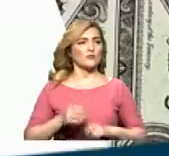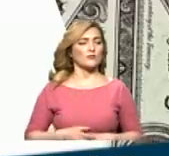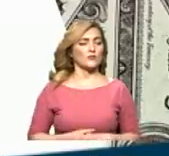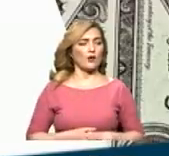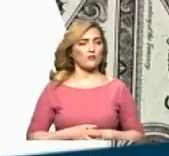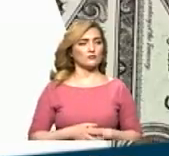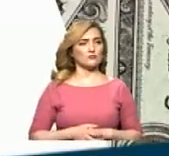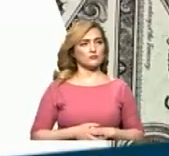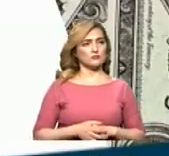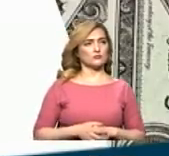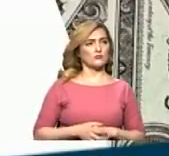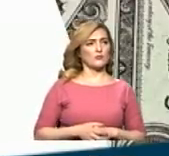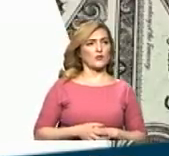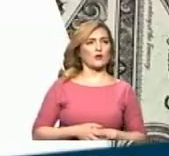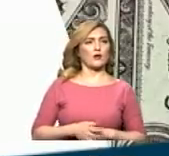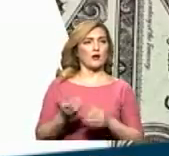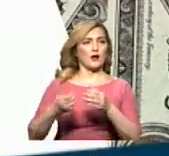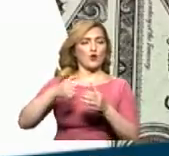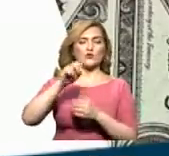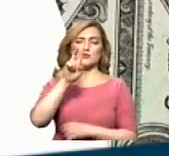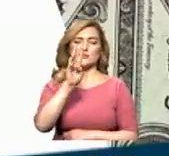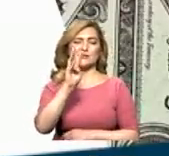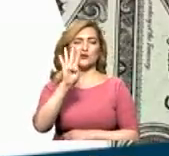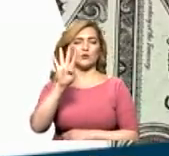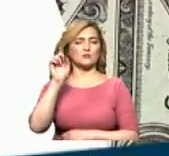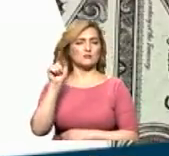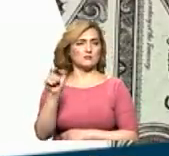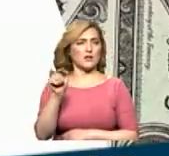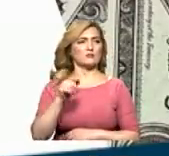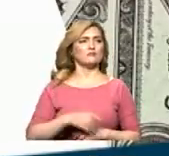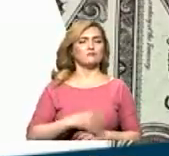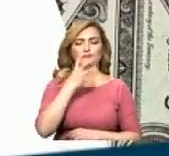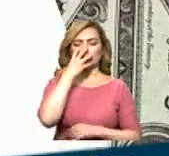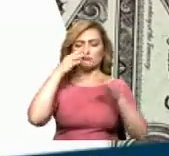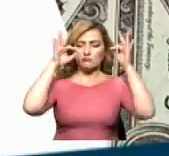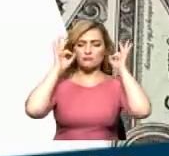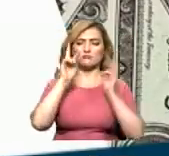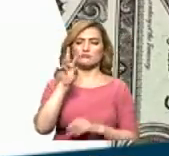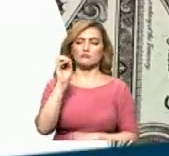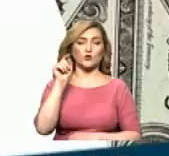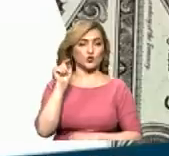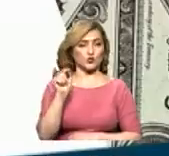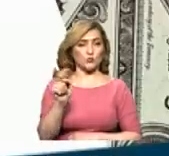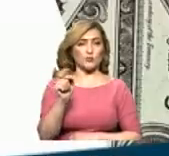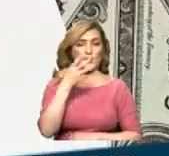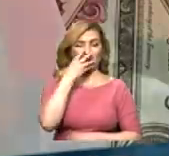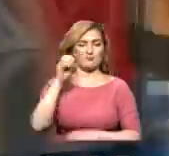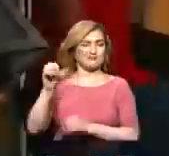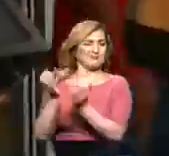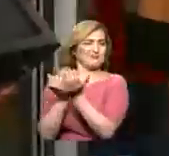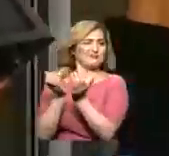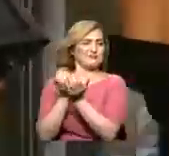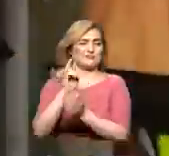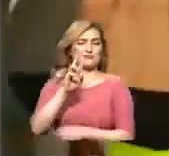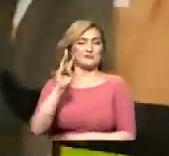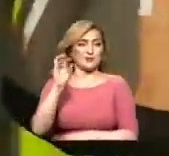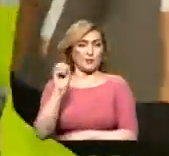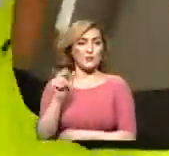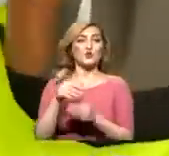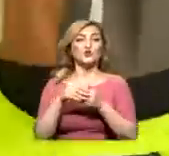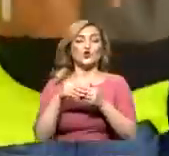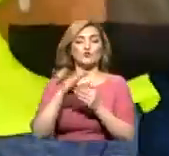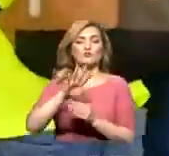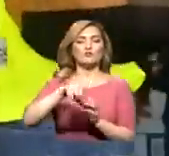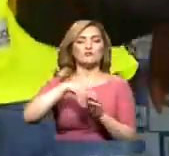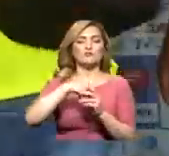por $644.000. 200.000 mascarillas desechables por $160.000. Dentro de los valores